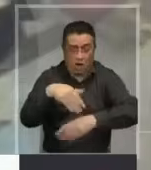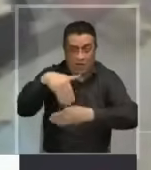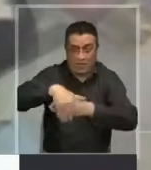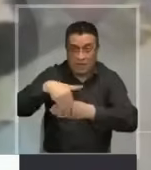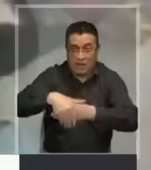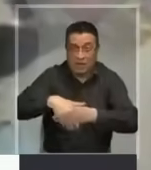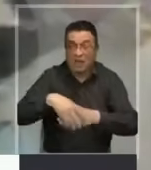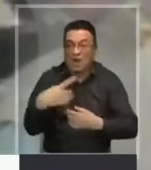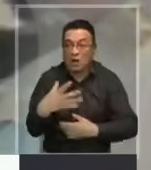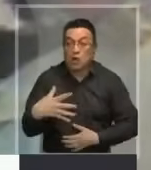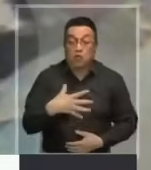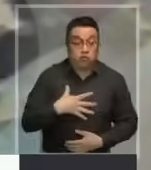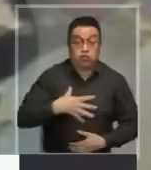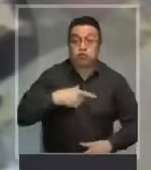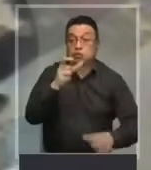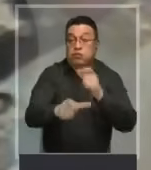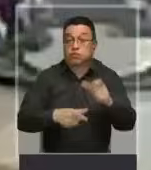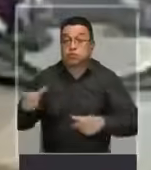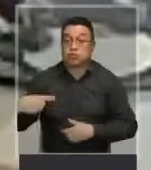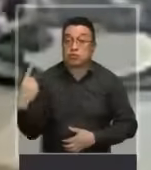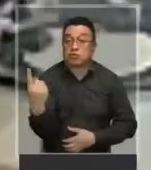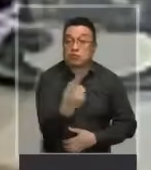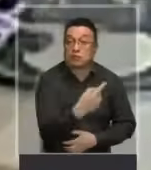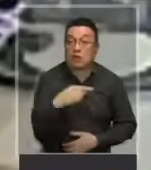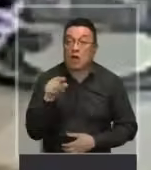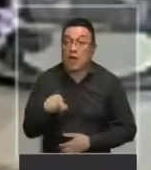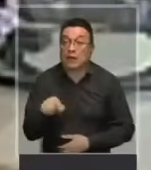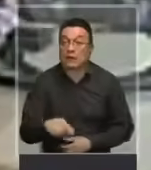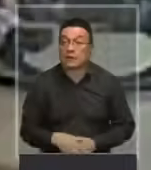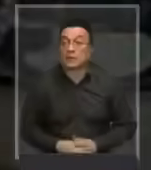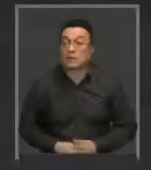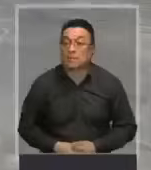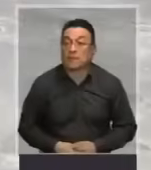quebraría la tranquilidad de las personas que estaban acá.